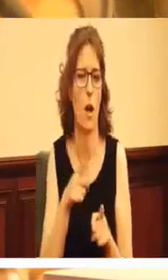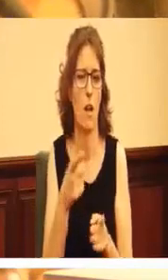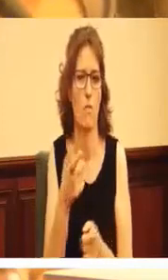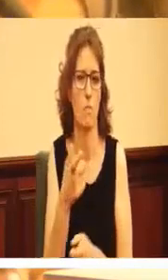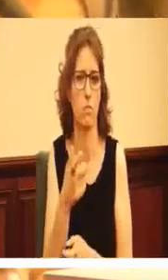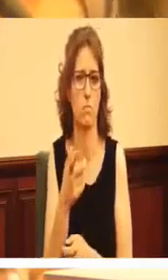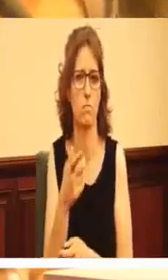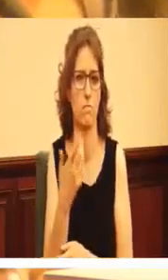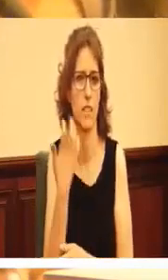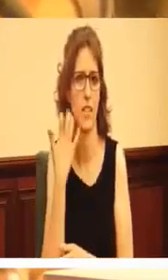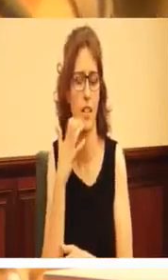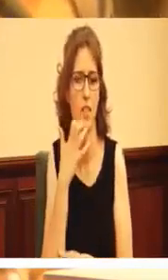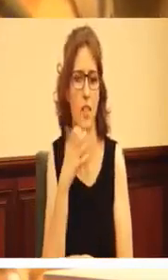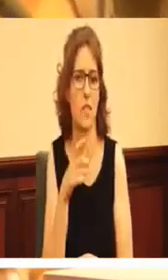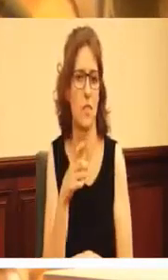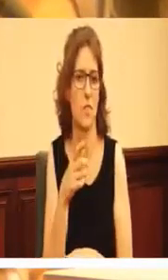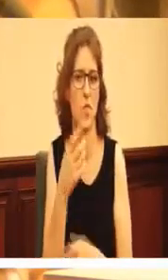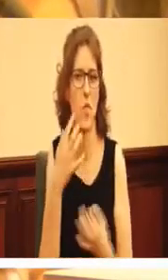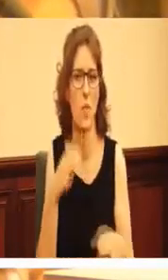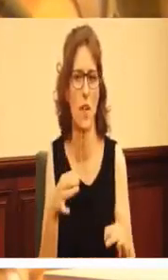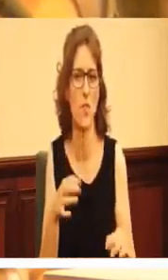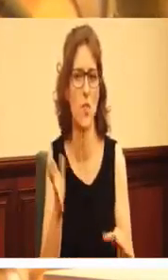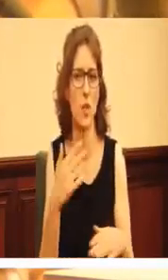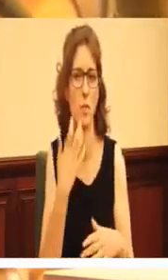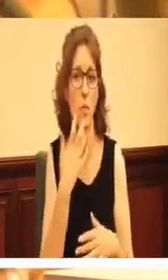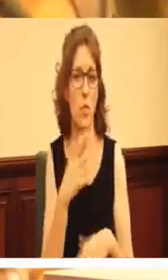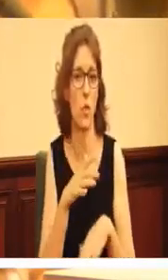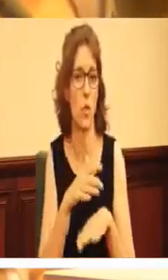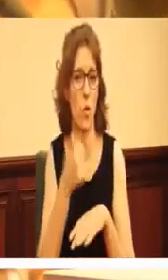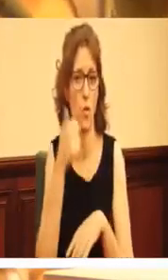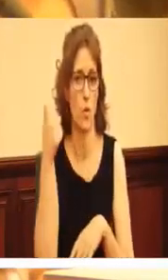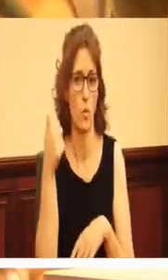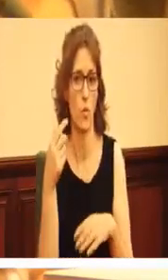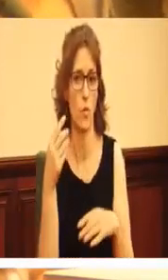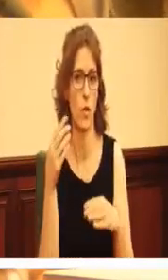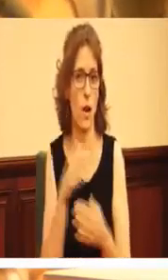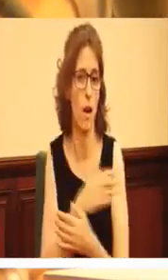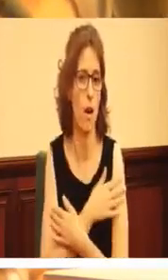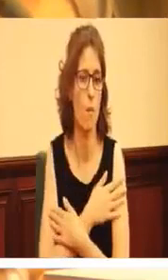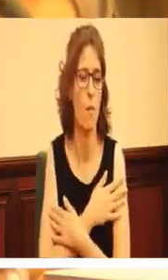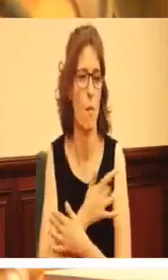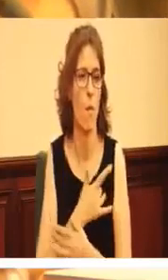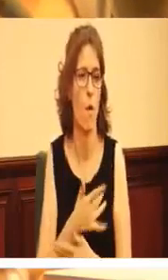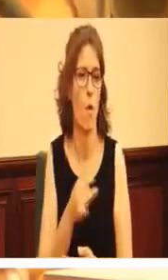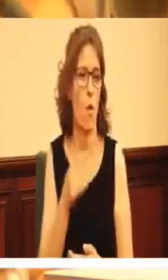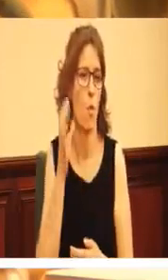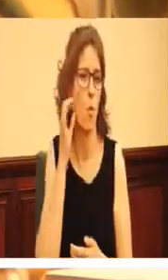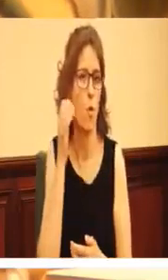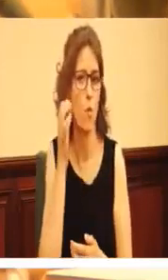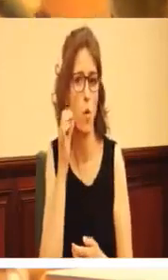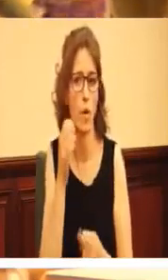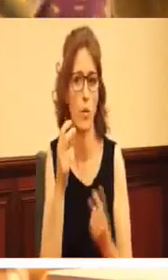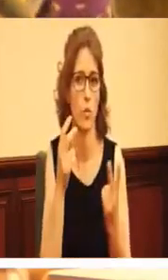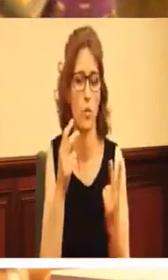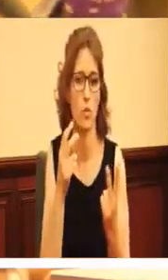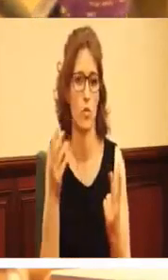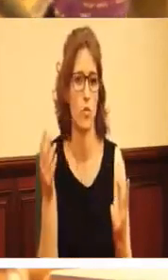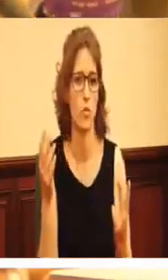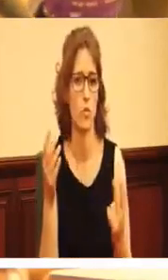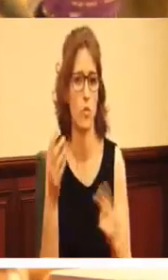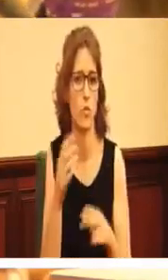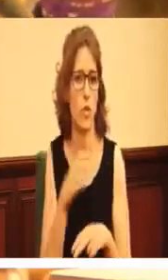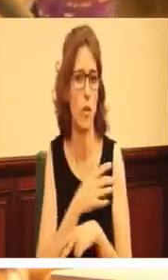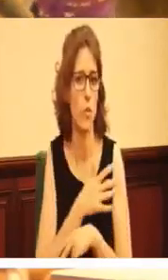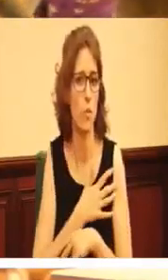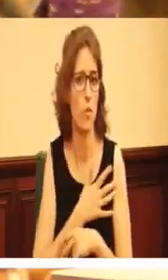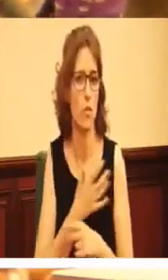que dos hombres se amen, que dos mujeres se amen, que una persona no se encuentre a gusto con el